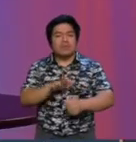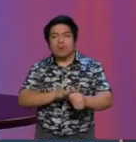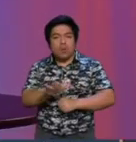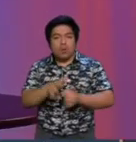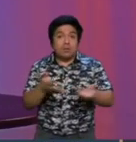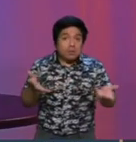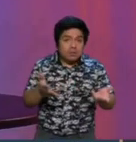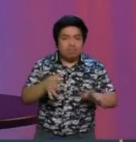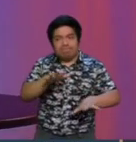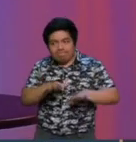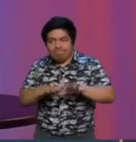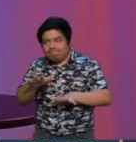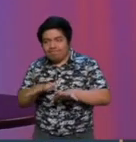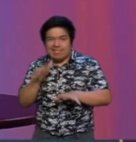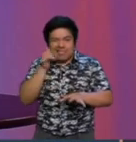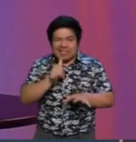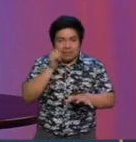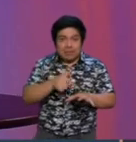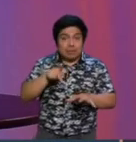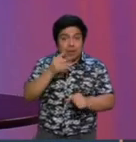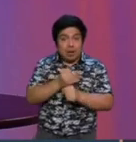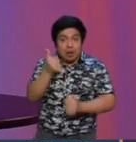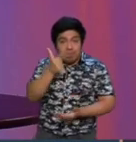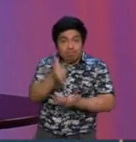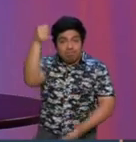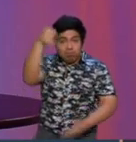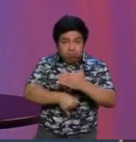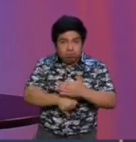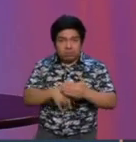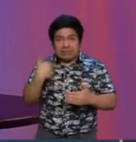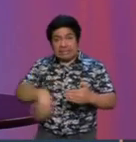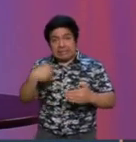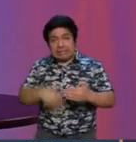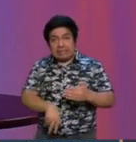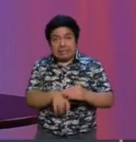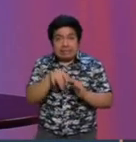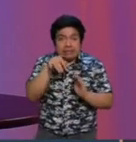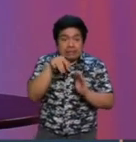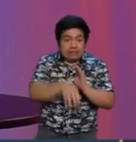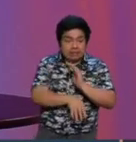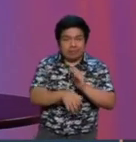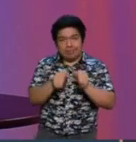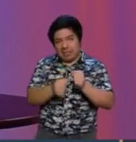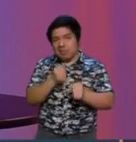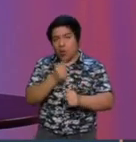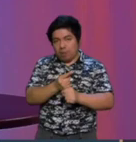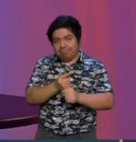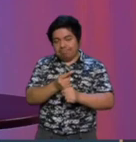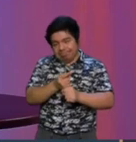que si bien siempre ha sido uno, pero hoy se ha agravado, hoy vivimos una auténtica crisis, es el tema de la seguridad.